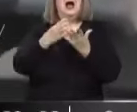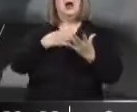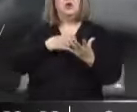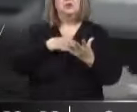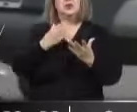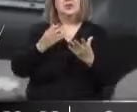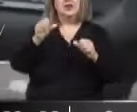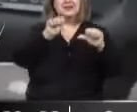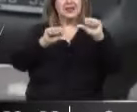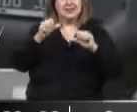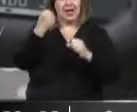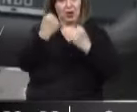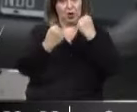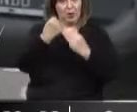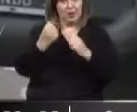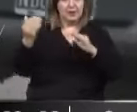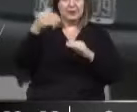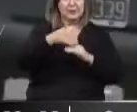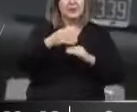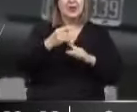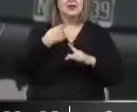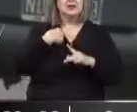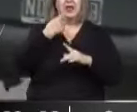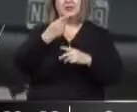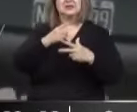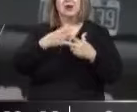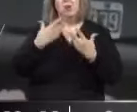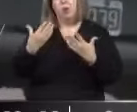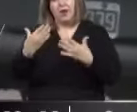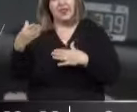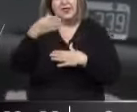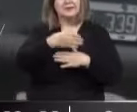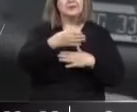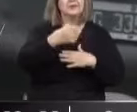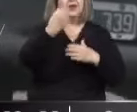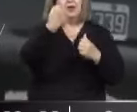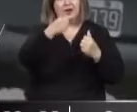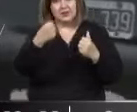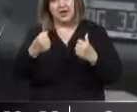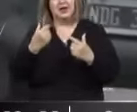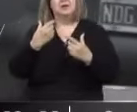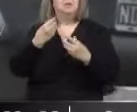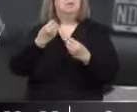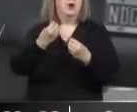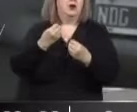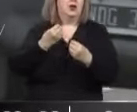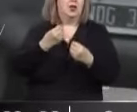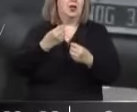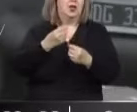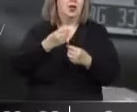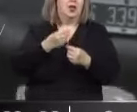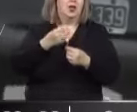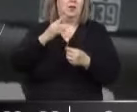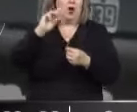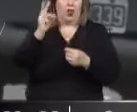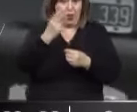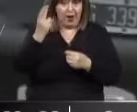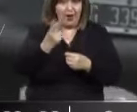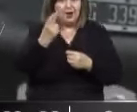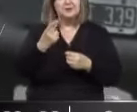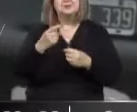Económicas. Recordemos que les habían dado la posibilidad de no asistir a clases debido a esta situación. Y bueno,